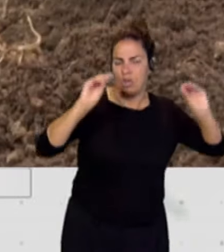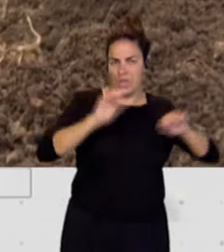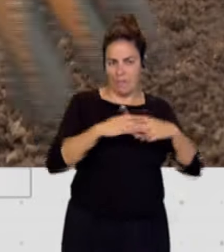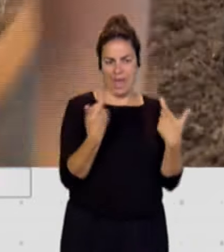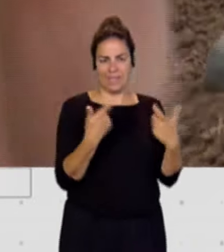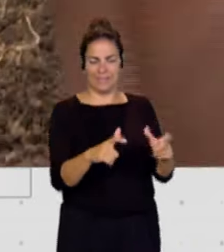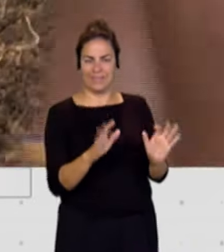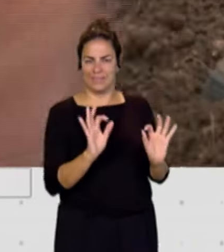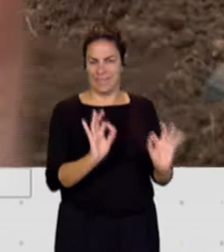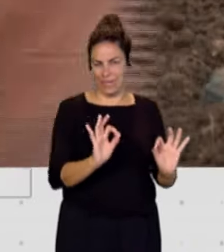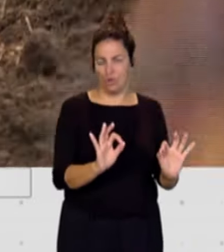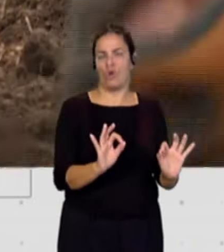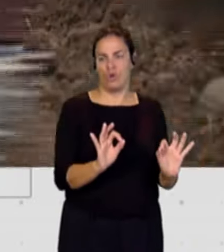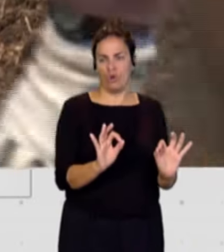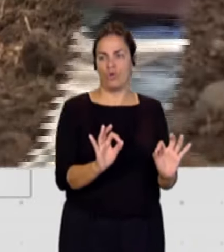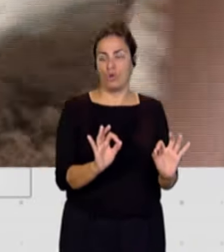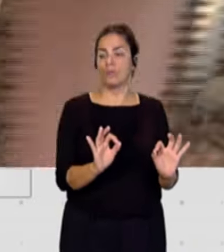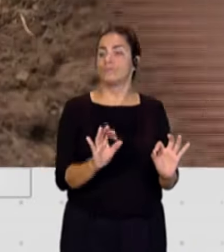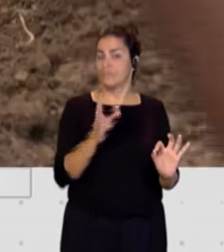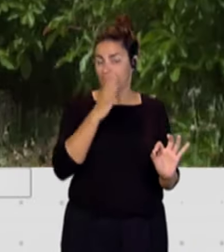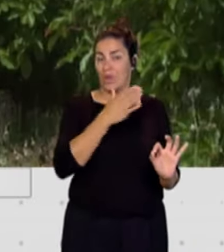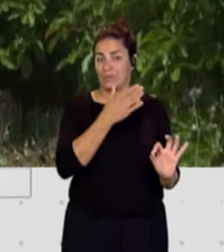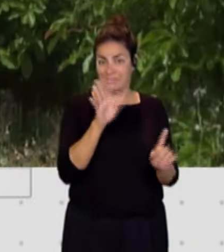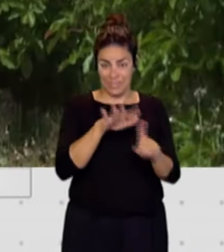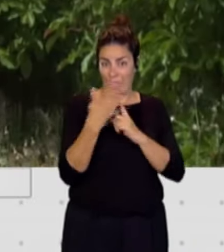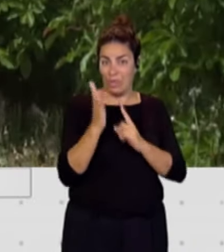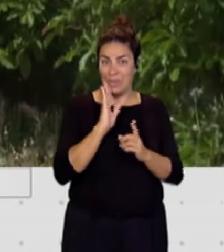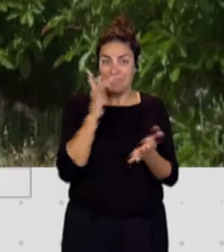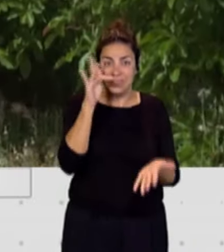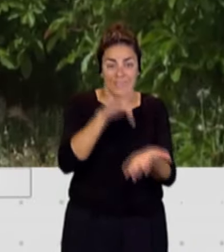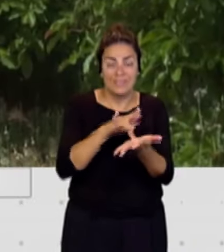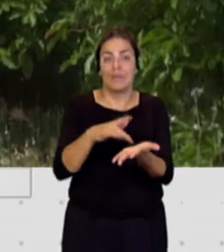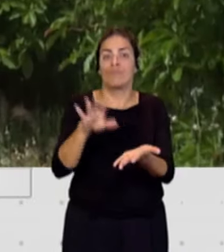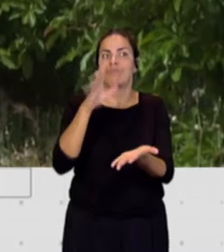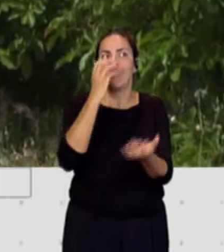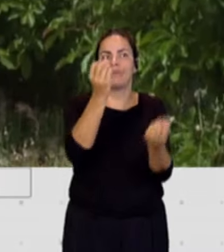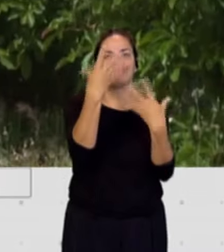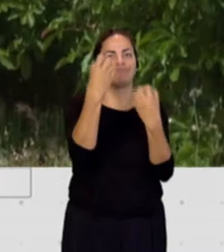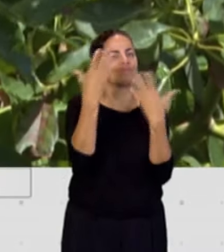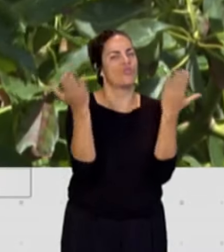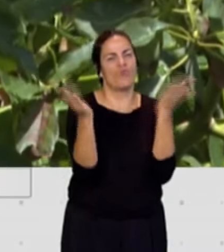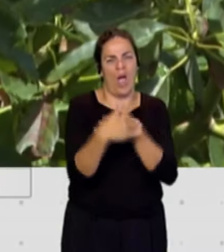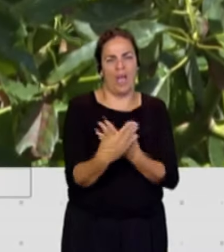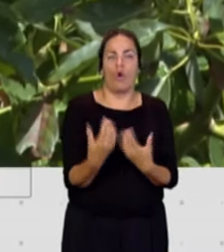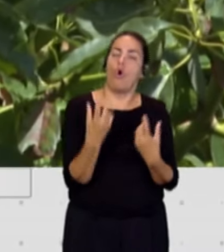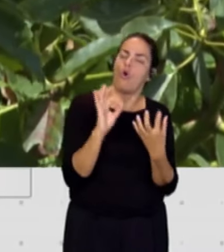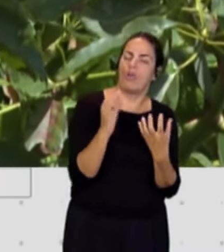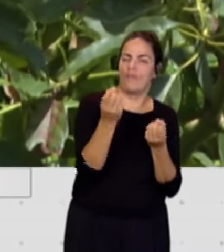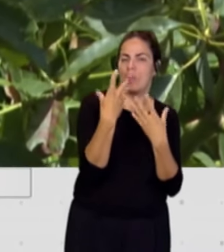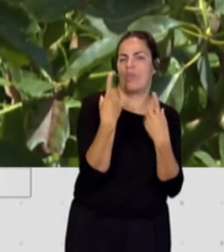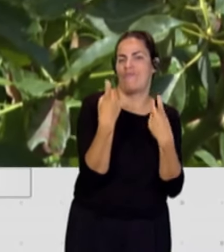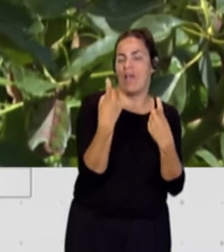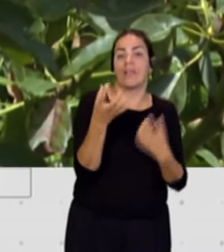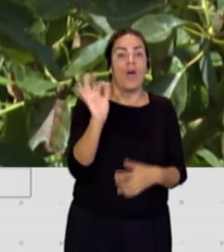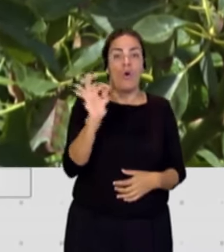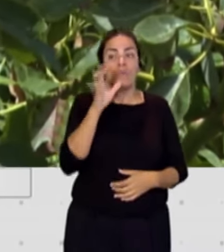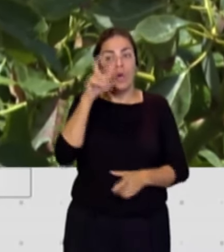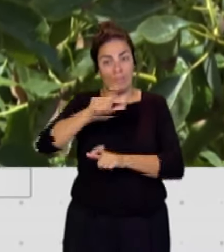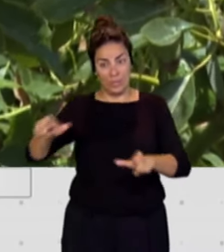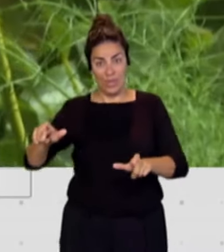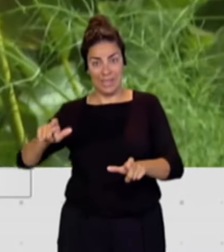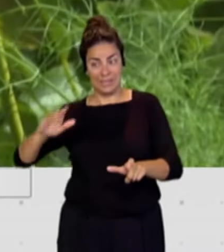estas cosas se producen entre otras razones porque falta información o porque los propios afectados a veces no